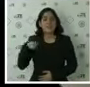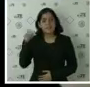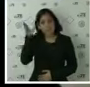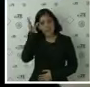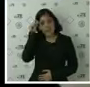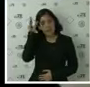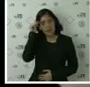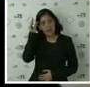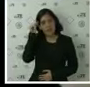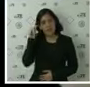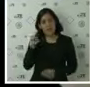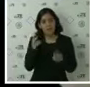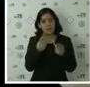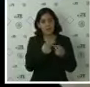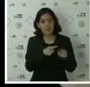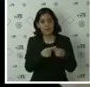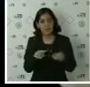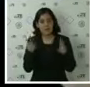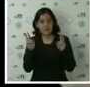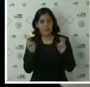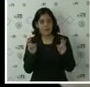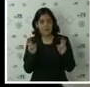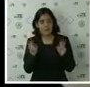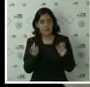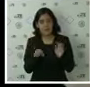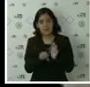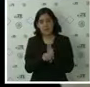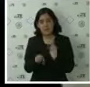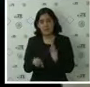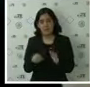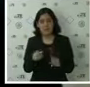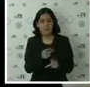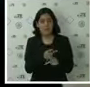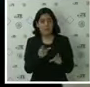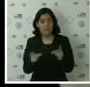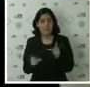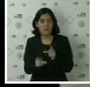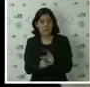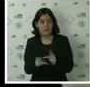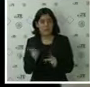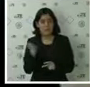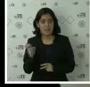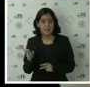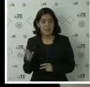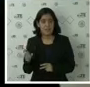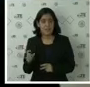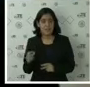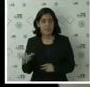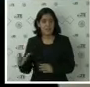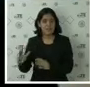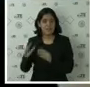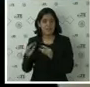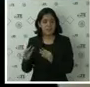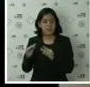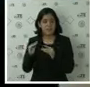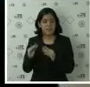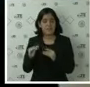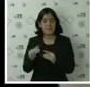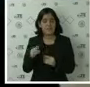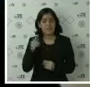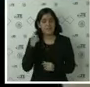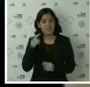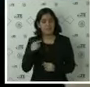y en el nivel medio superior. Además, se nos debe orientar hacia una visión crítica de